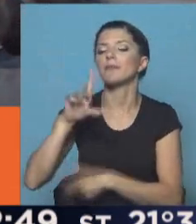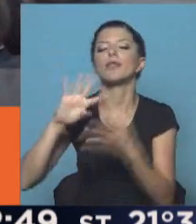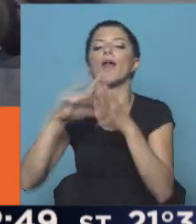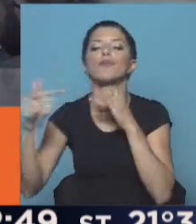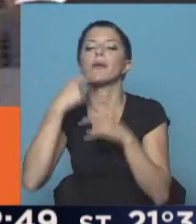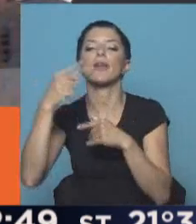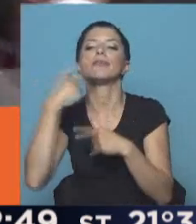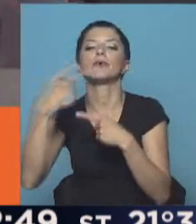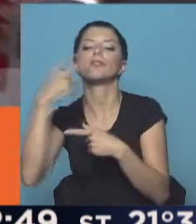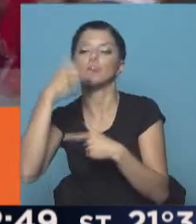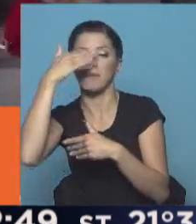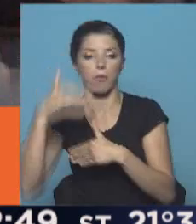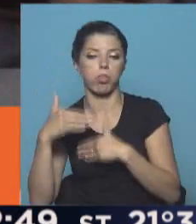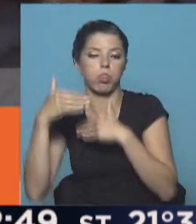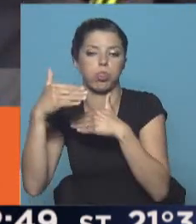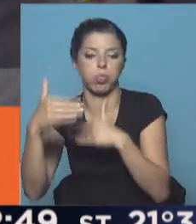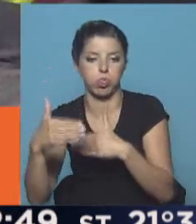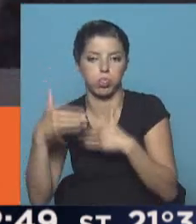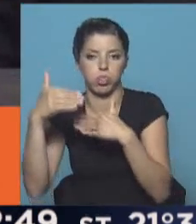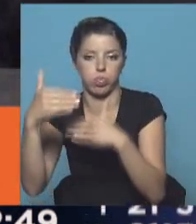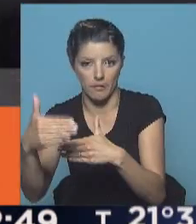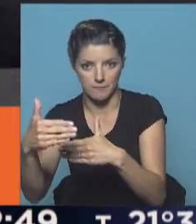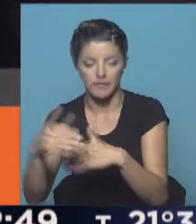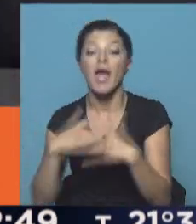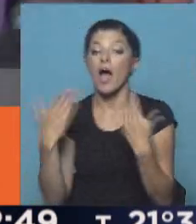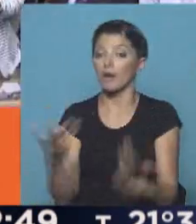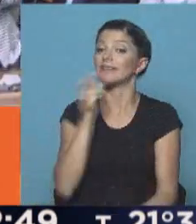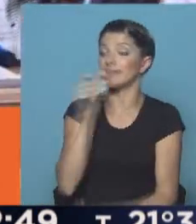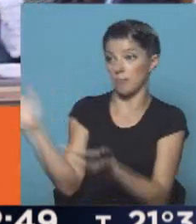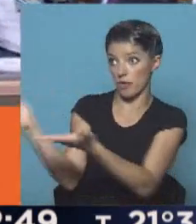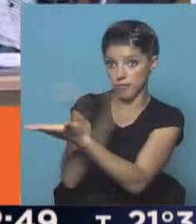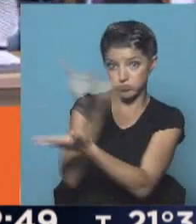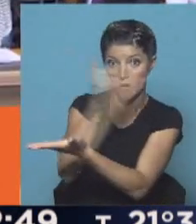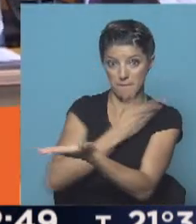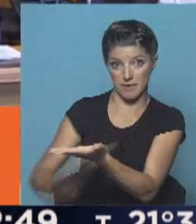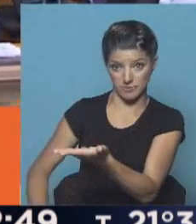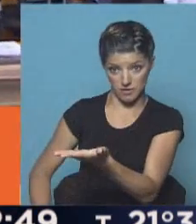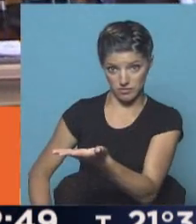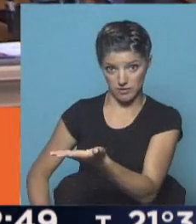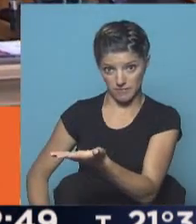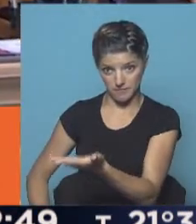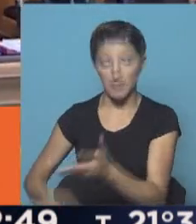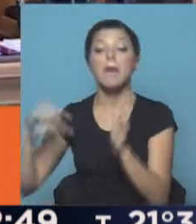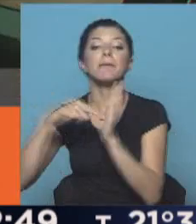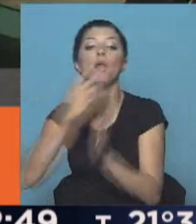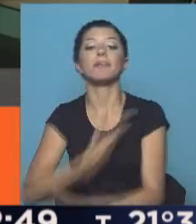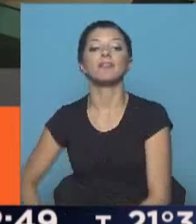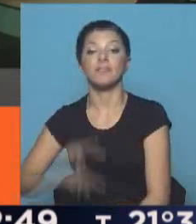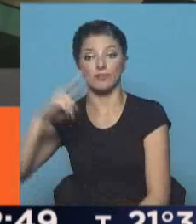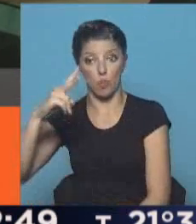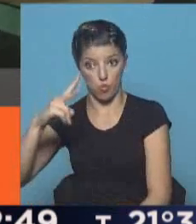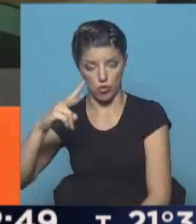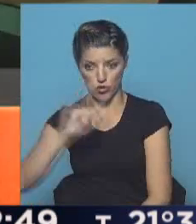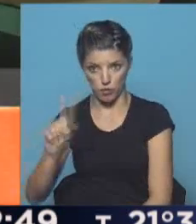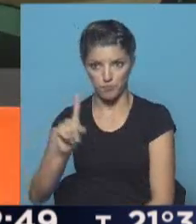al momento en que, si bien se puede sacar a Maduro de la presidencia, el que lo va a suceder va a ser el vicepresidente. Te propongo que los